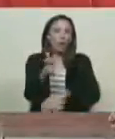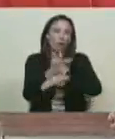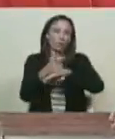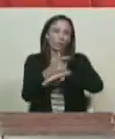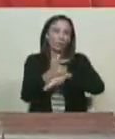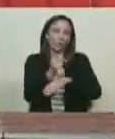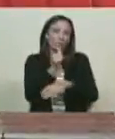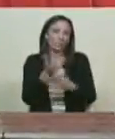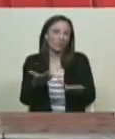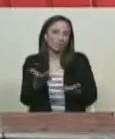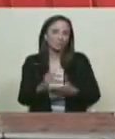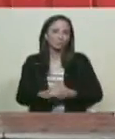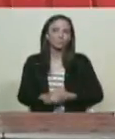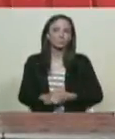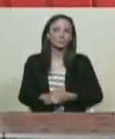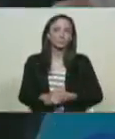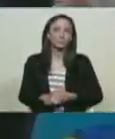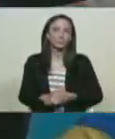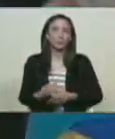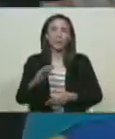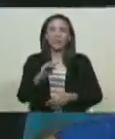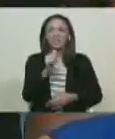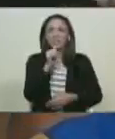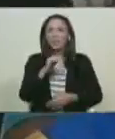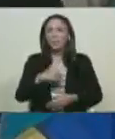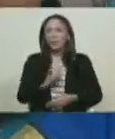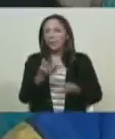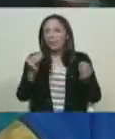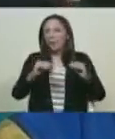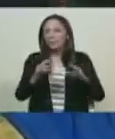¿Puede más la oligarquía que la clase obrera?